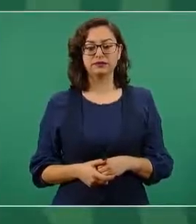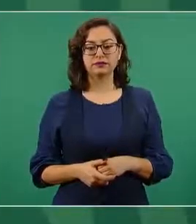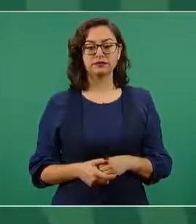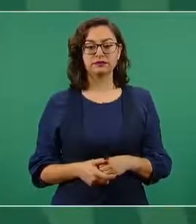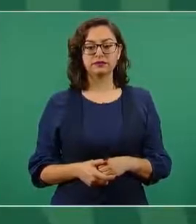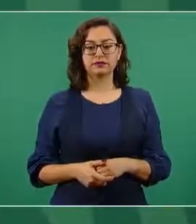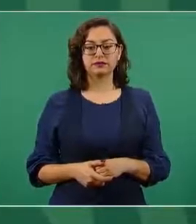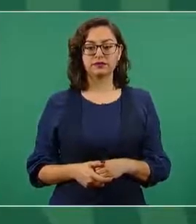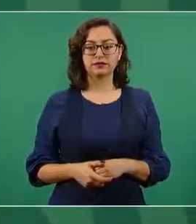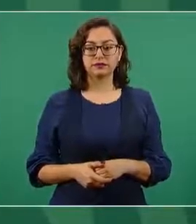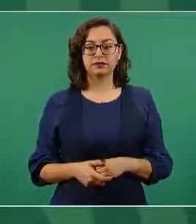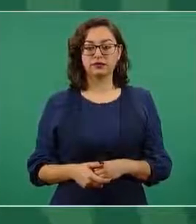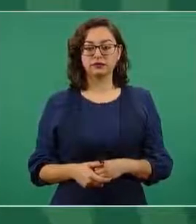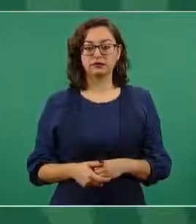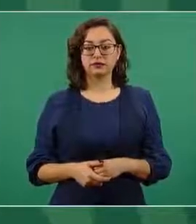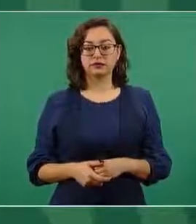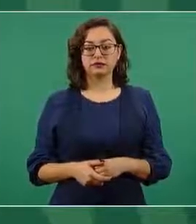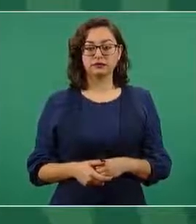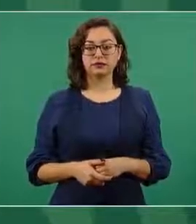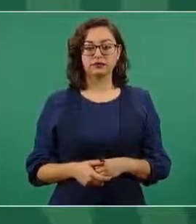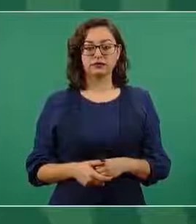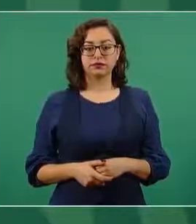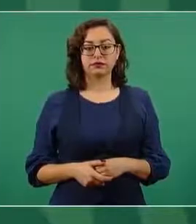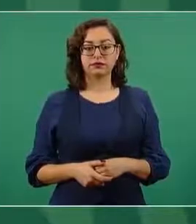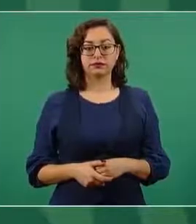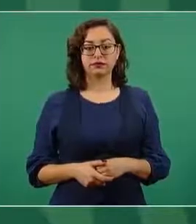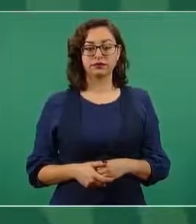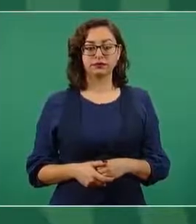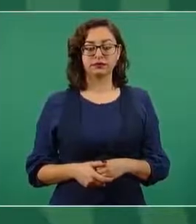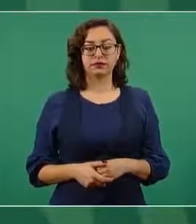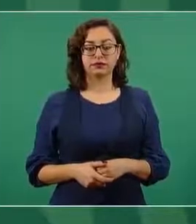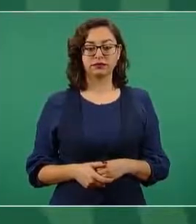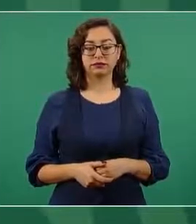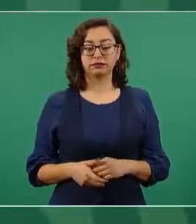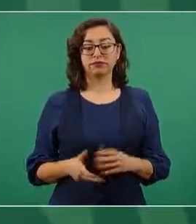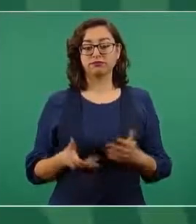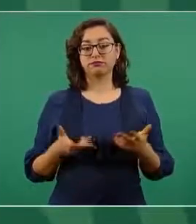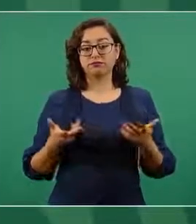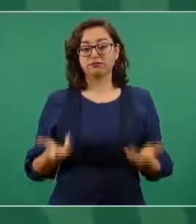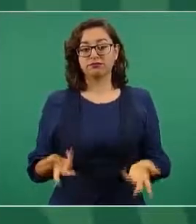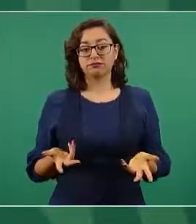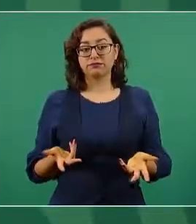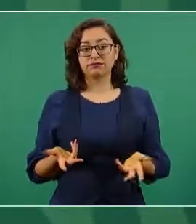Al mediodía todavía había